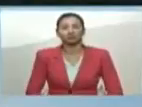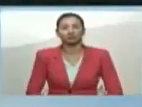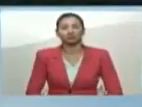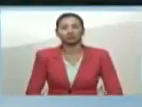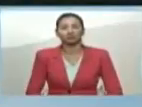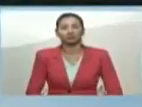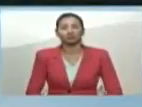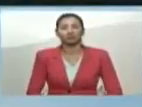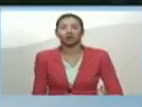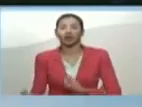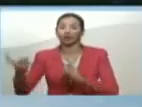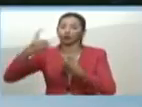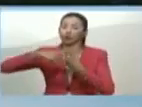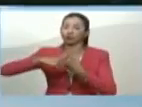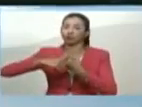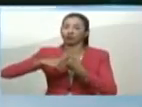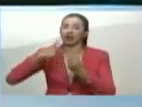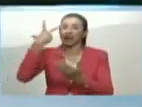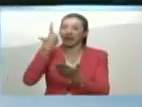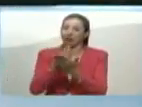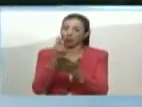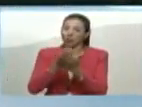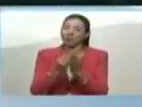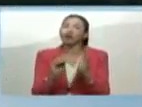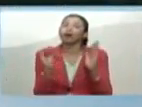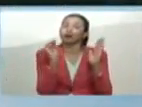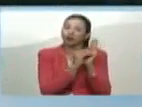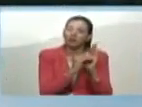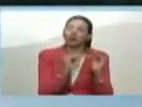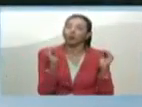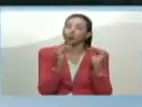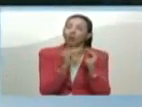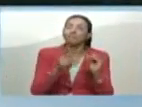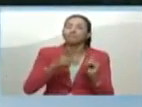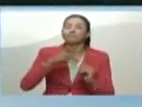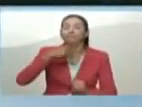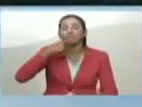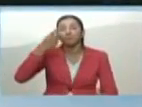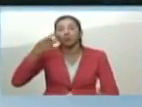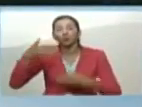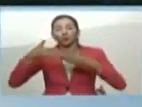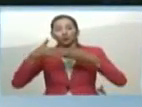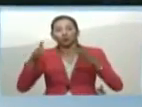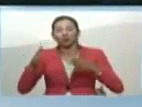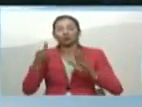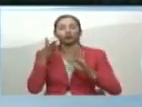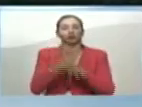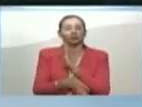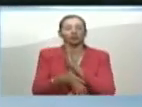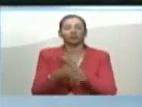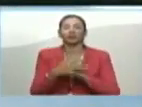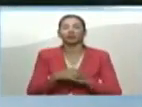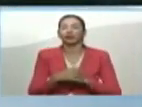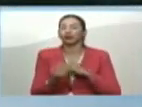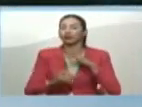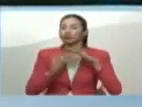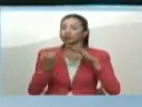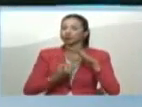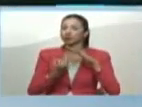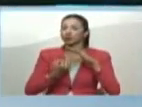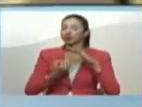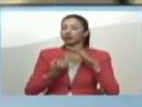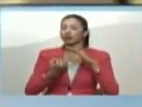incorporación de las comunas en el diseño de las políticas públicas para la toma de decisiones en todo lo que tiene que ver las instituciones a